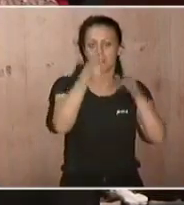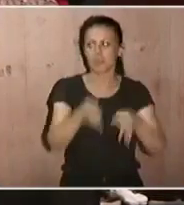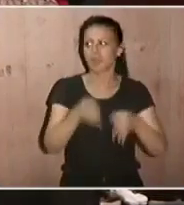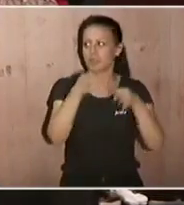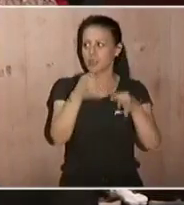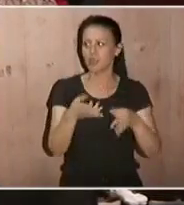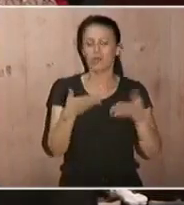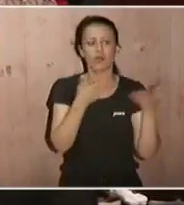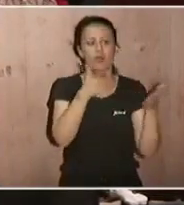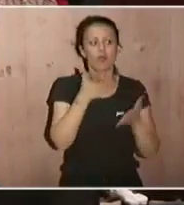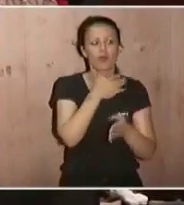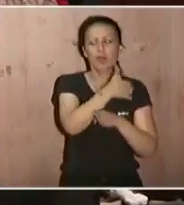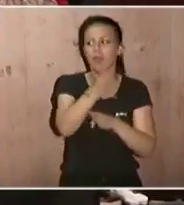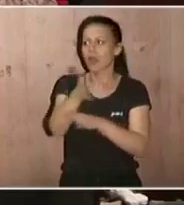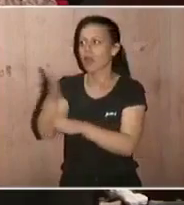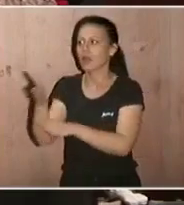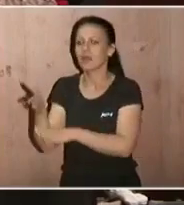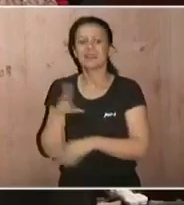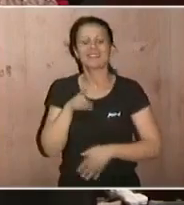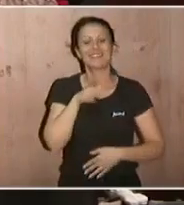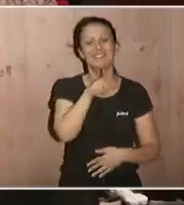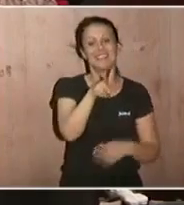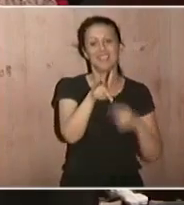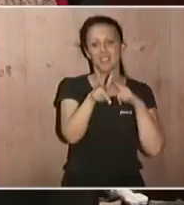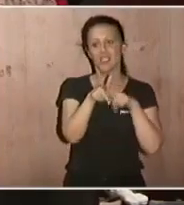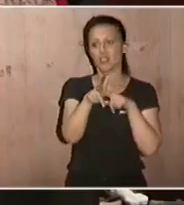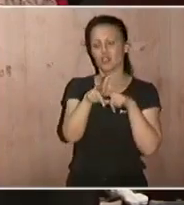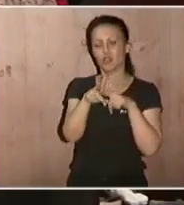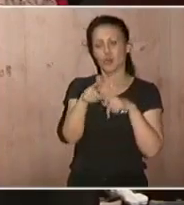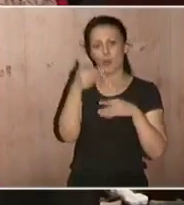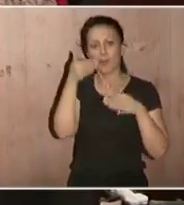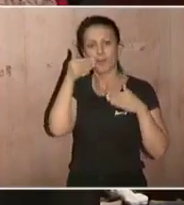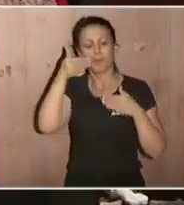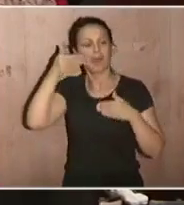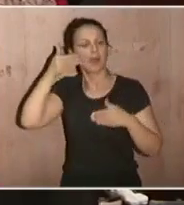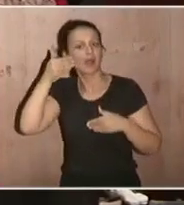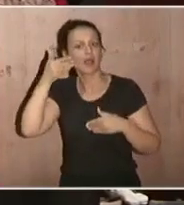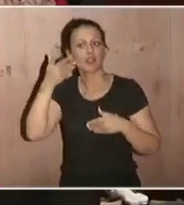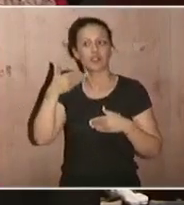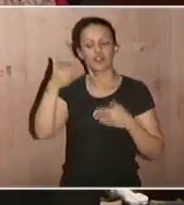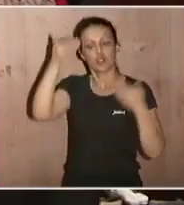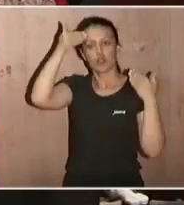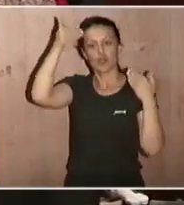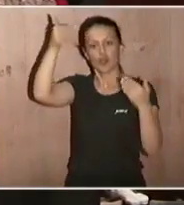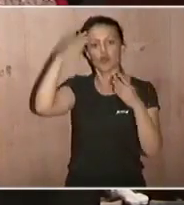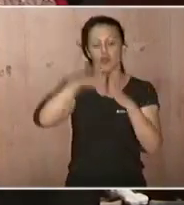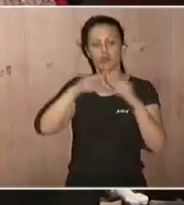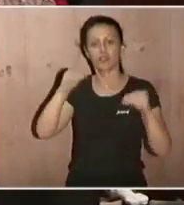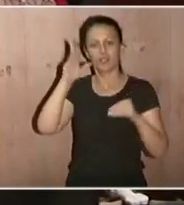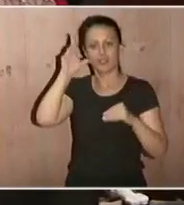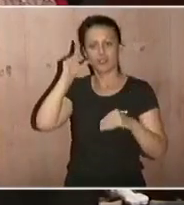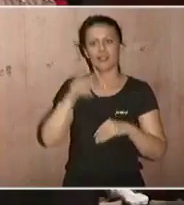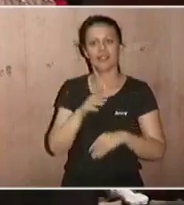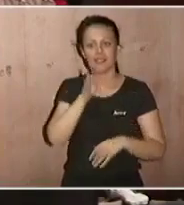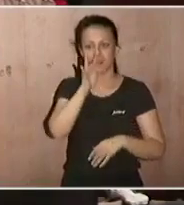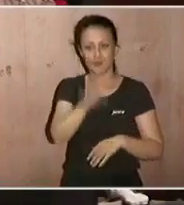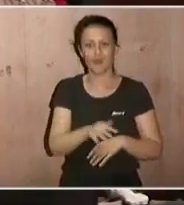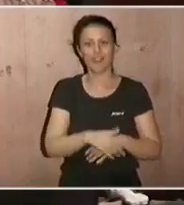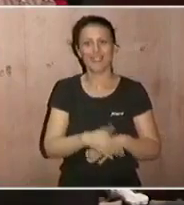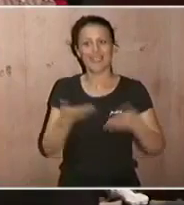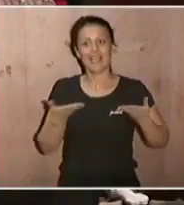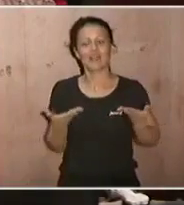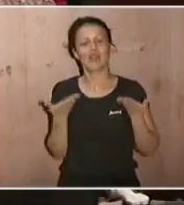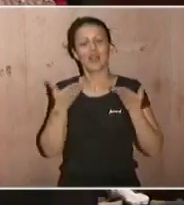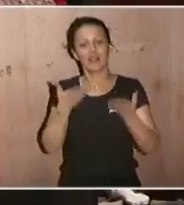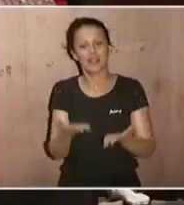donde quiera que estuviereis, guardaréis los derechos, los privilegios y el honor de la Universidad de Alicante. Así lo prometo y declaro. Y le ayudaréis y